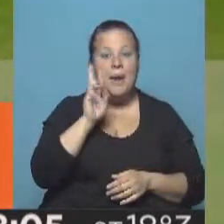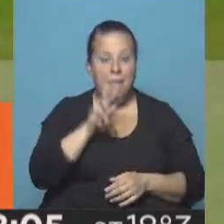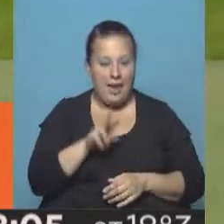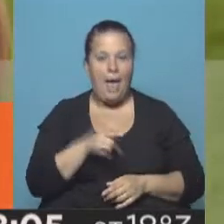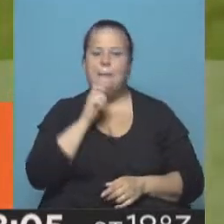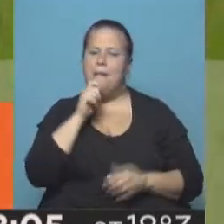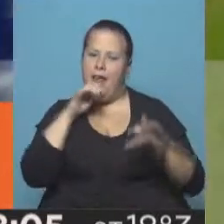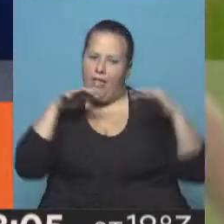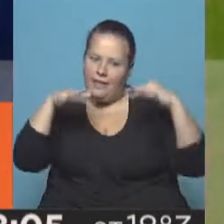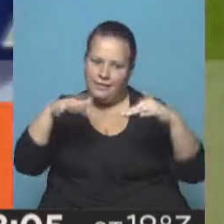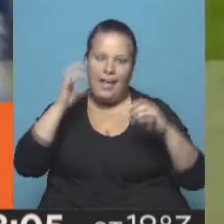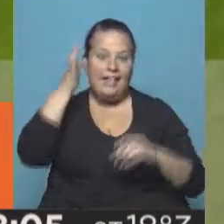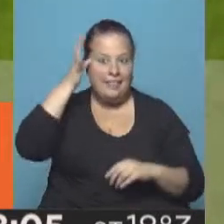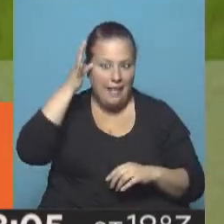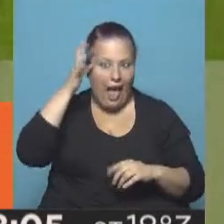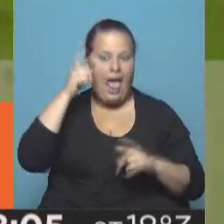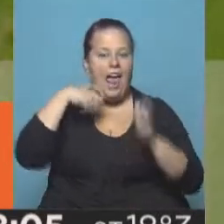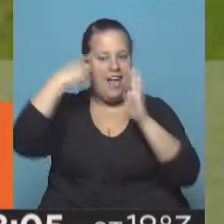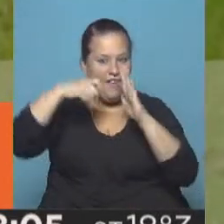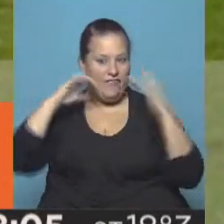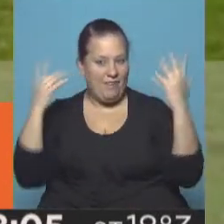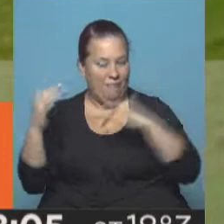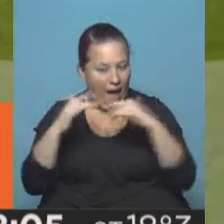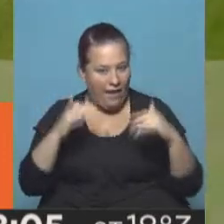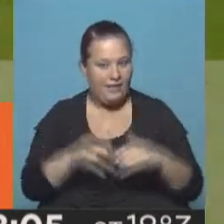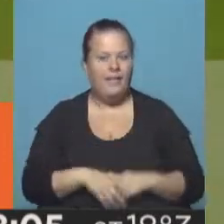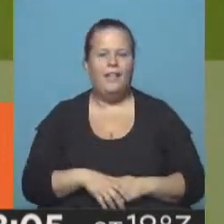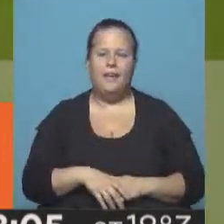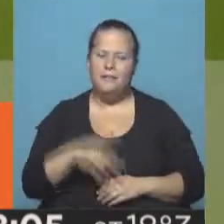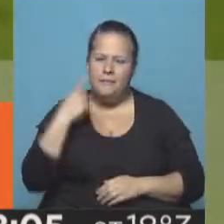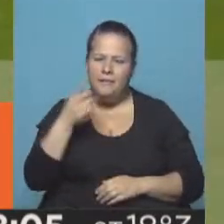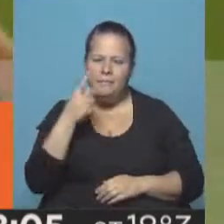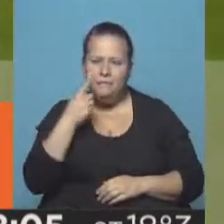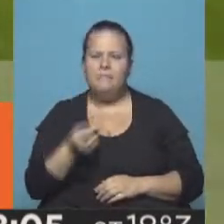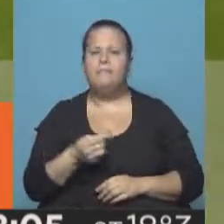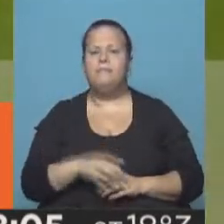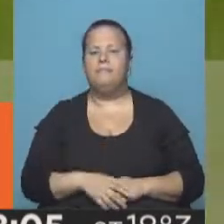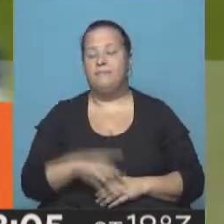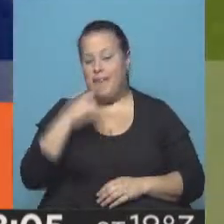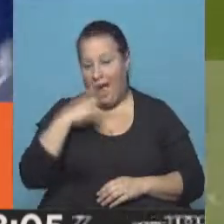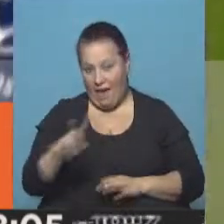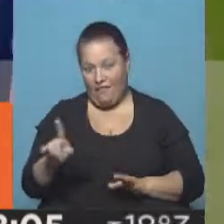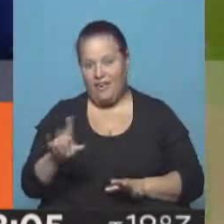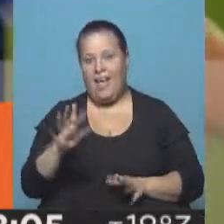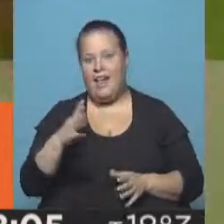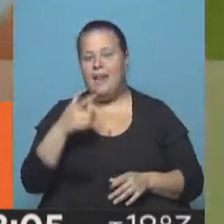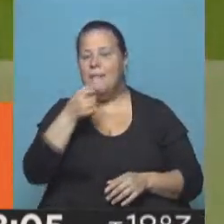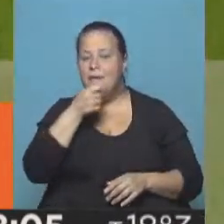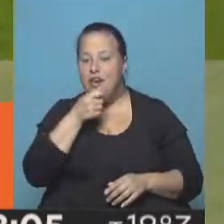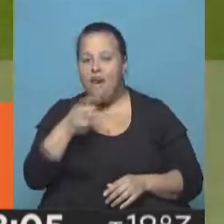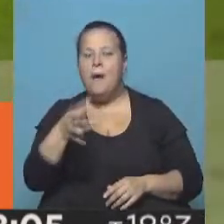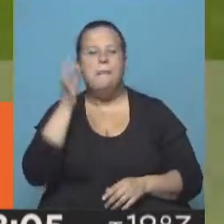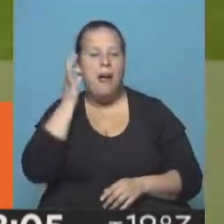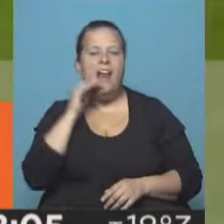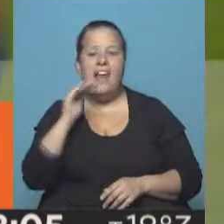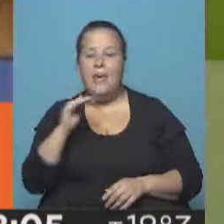los periodistas de los medios italianos que estaban cubriendo, por supuesto, este partido. Empieza el diálogo allí y termina ya cerca de uno de los micrófonos, donde